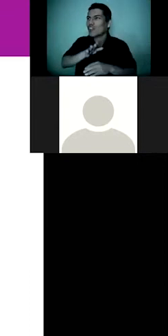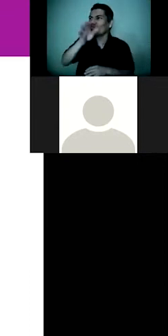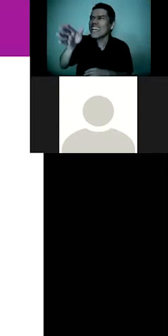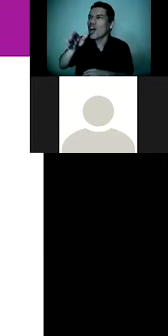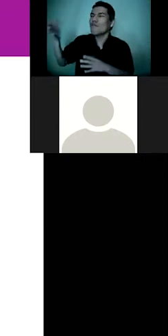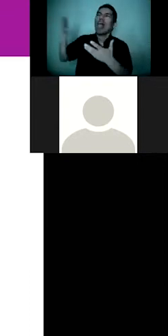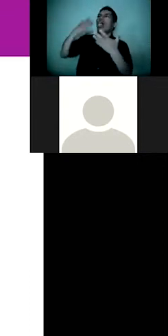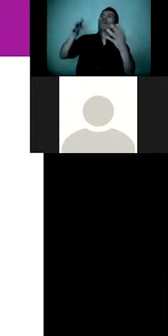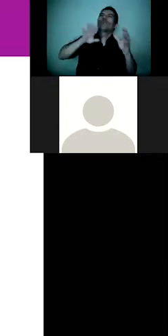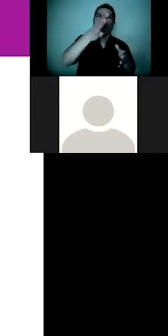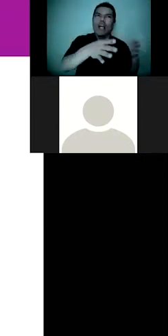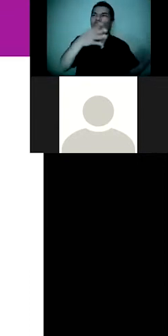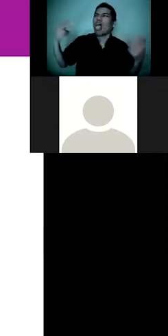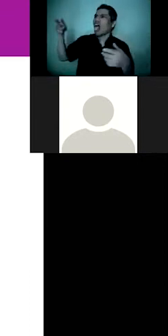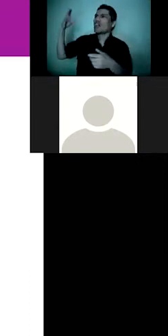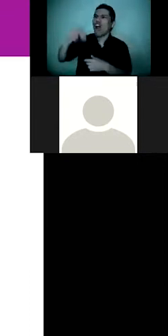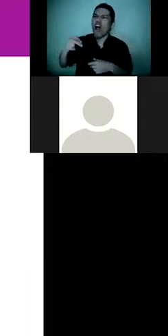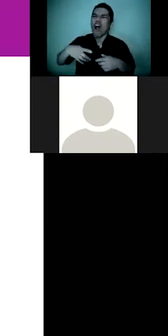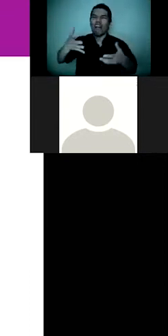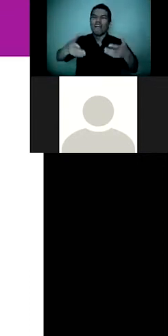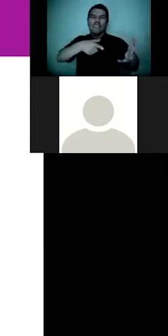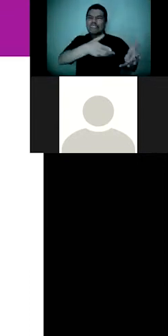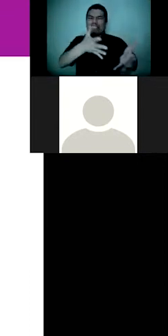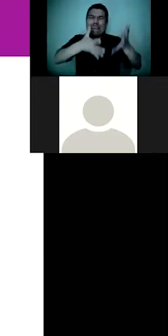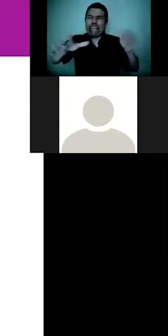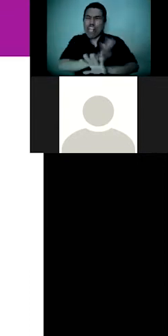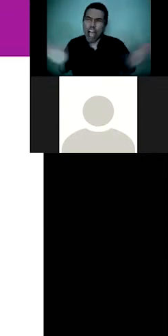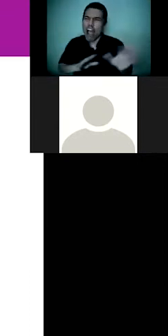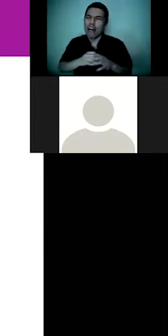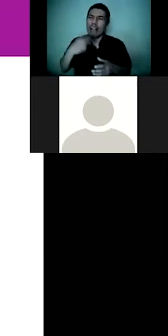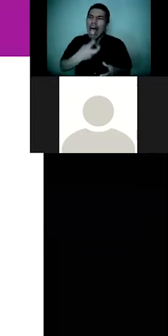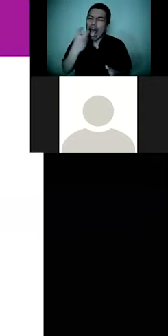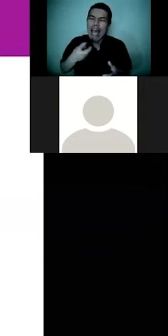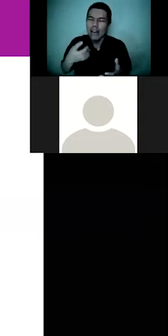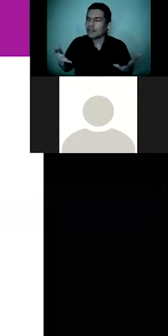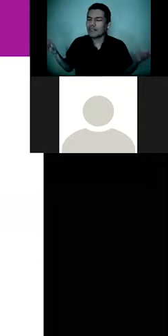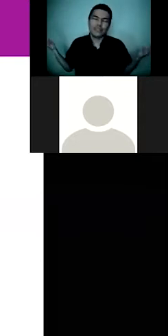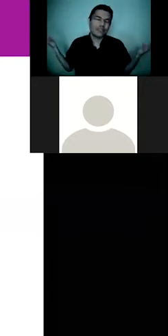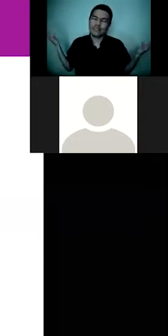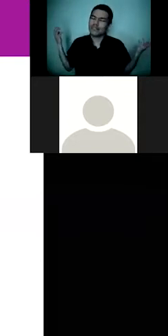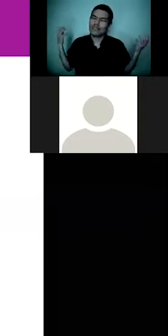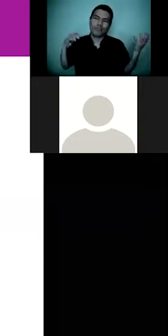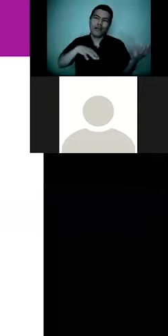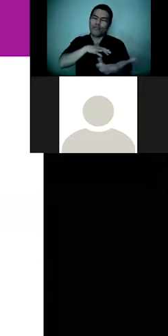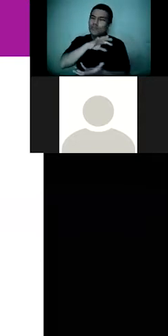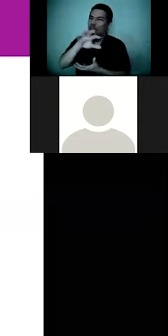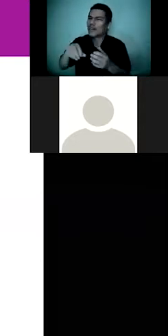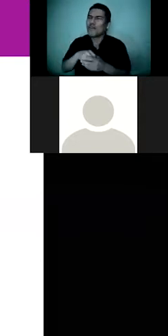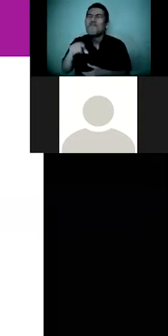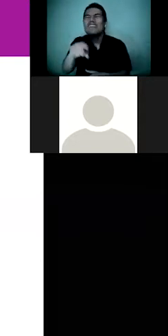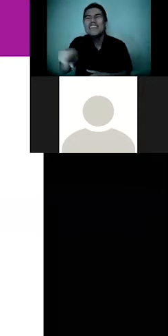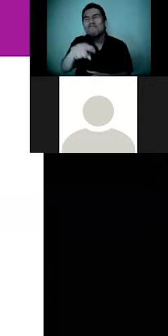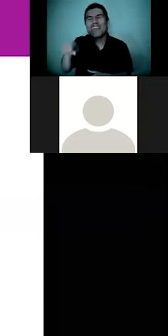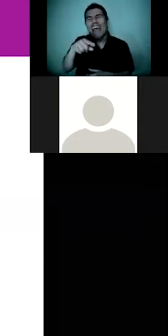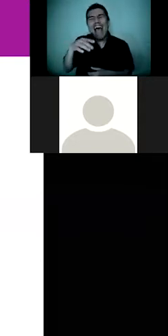profesionales, hacen de que los sordos se frustren, porque van a sitios, instituciones a ver profesionales y no, quieren que sea todo